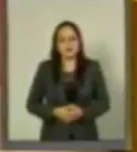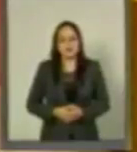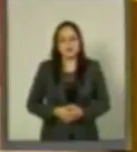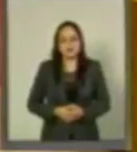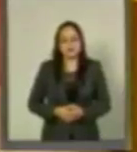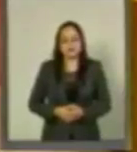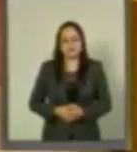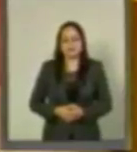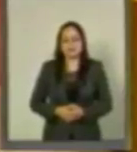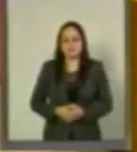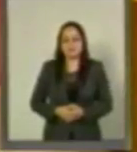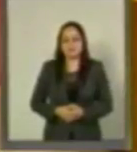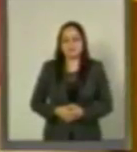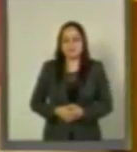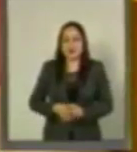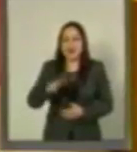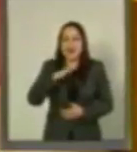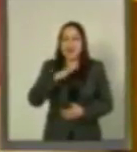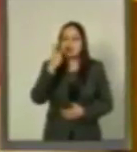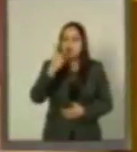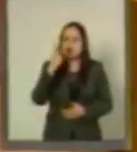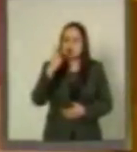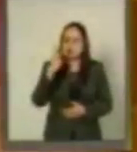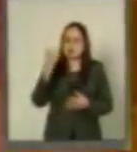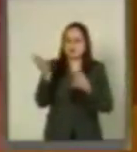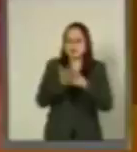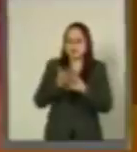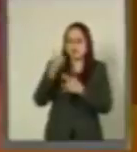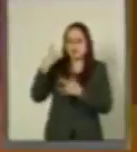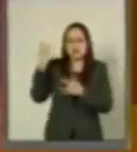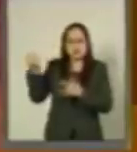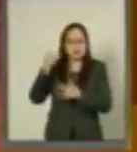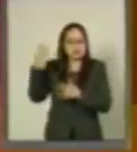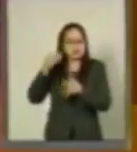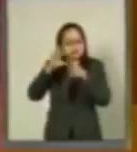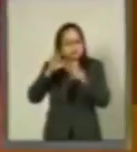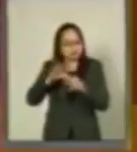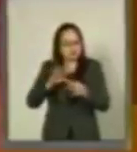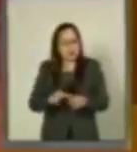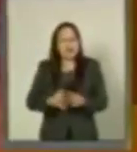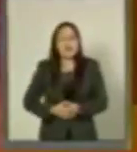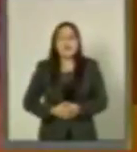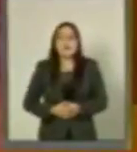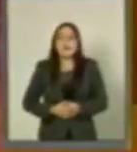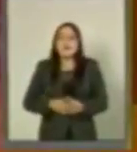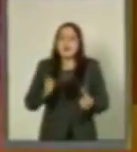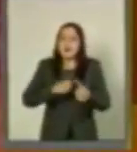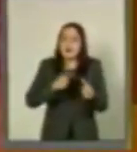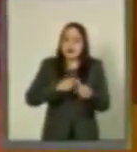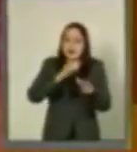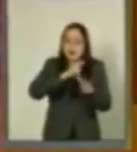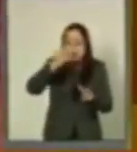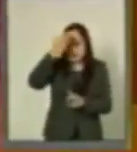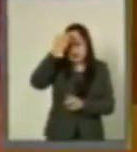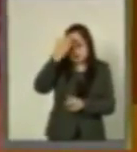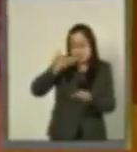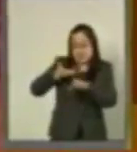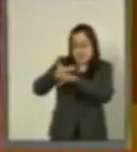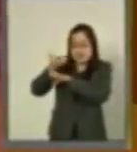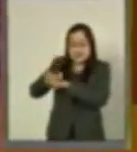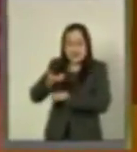Sentí dos momentos de su intervención en reconocer que las circunstancias en los estados